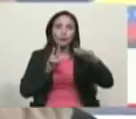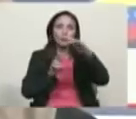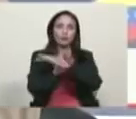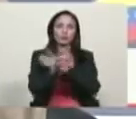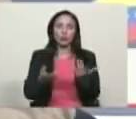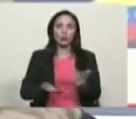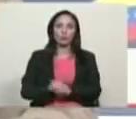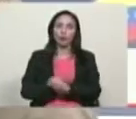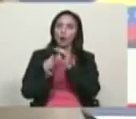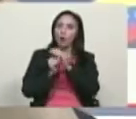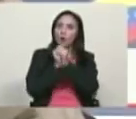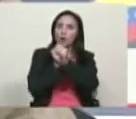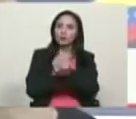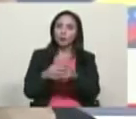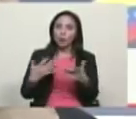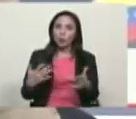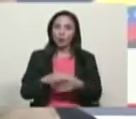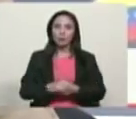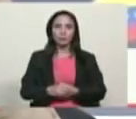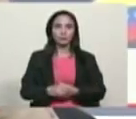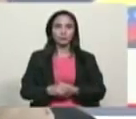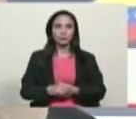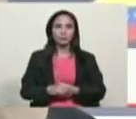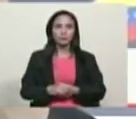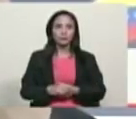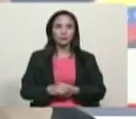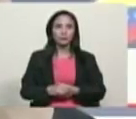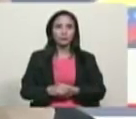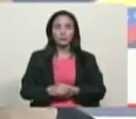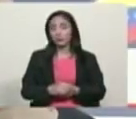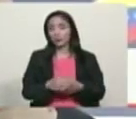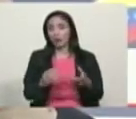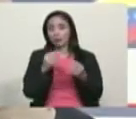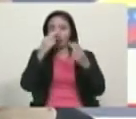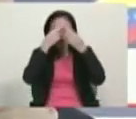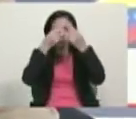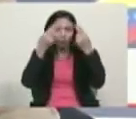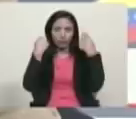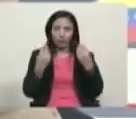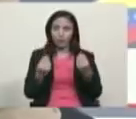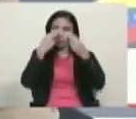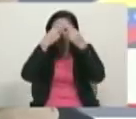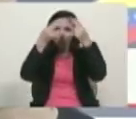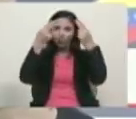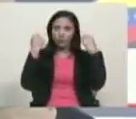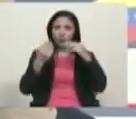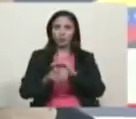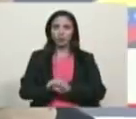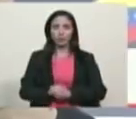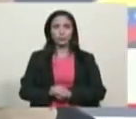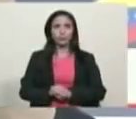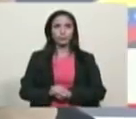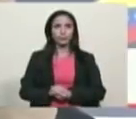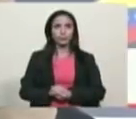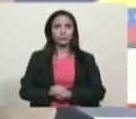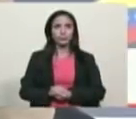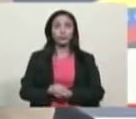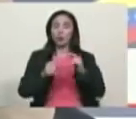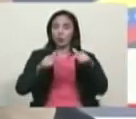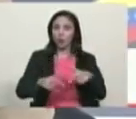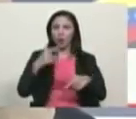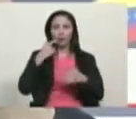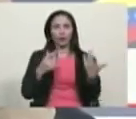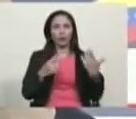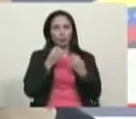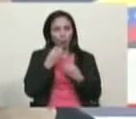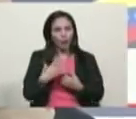pedía de nosotros, qué exigía de nosotros. Éramos gente muy inocente, muy inocente. Hoy seguimos siendo